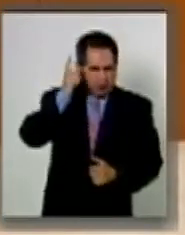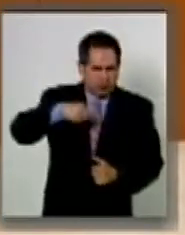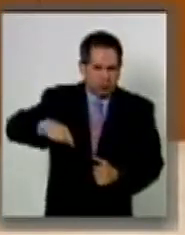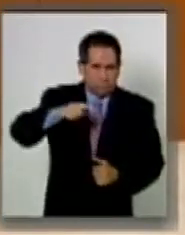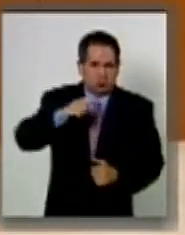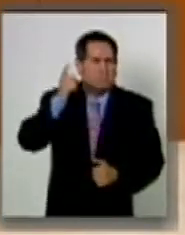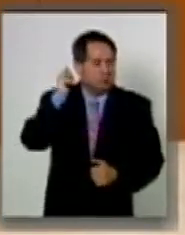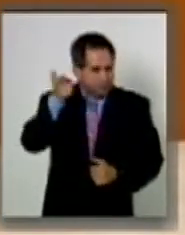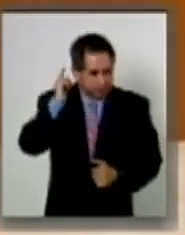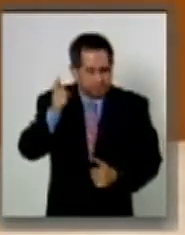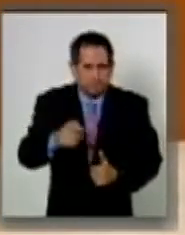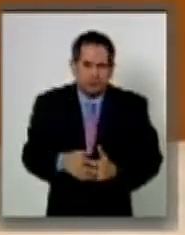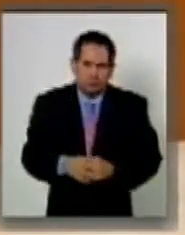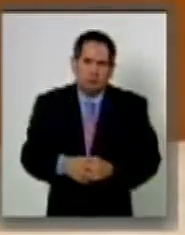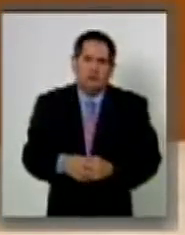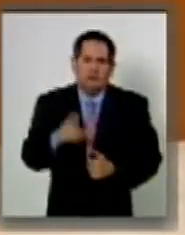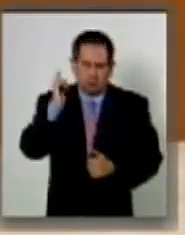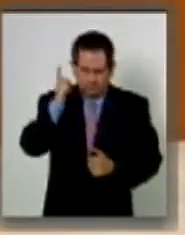Ojalá